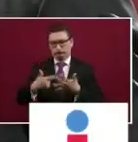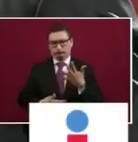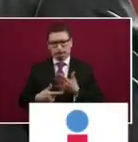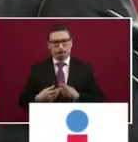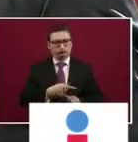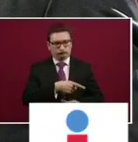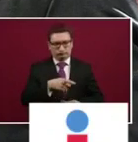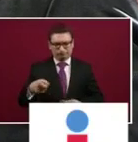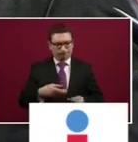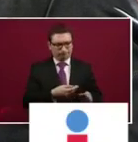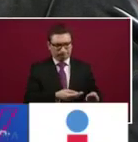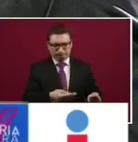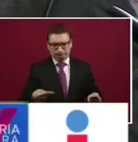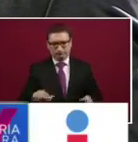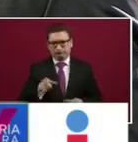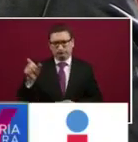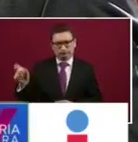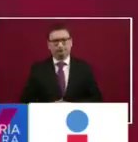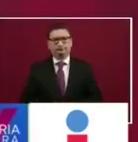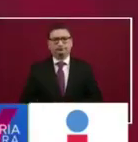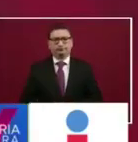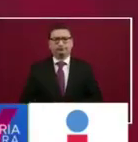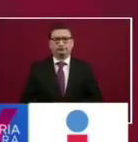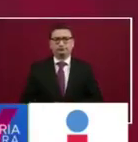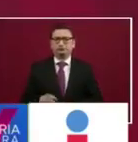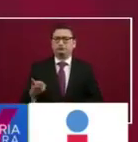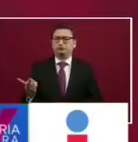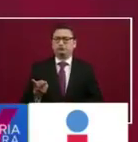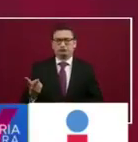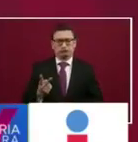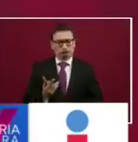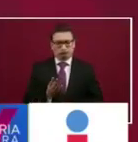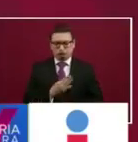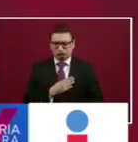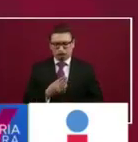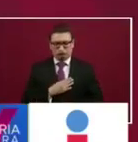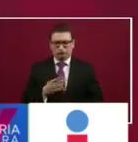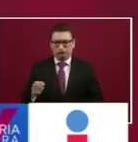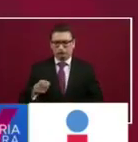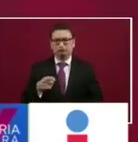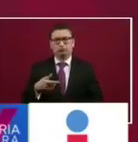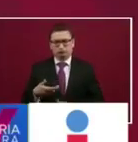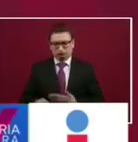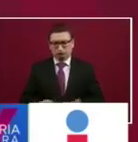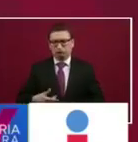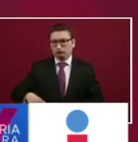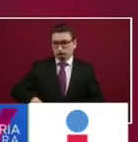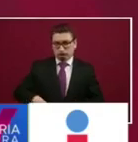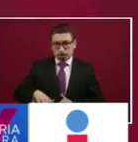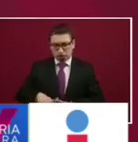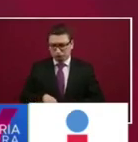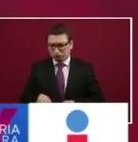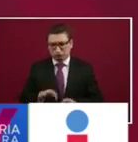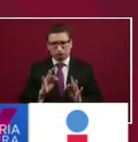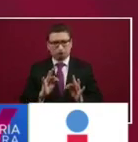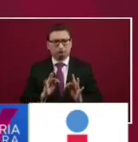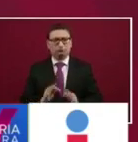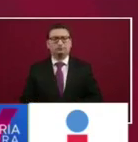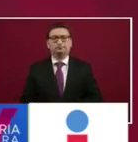Se trata de dos buenos ciudadanos, buenos servidores públicos,